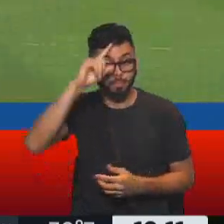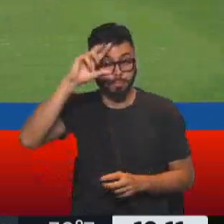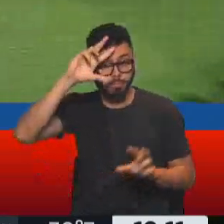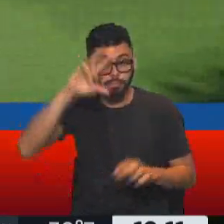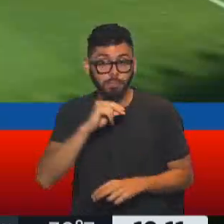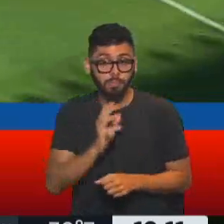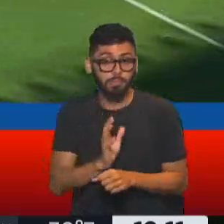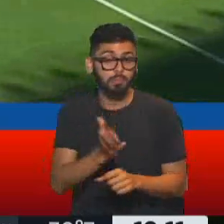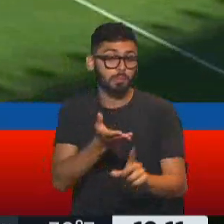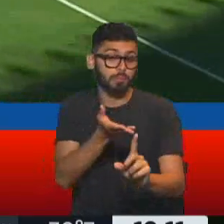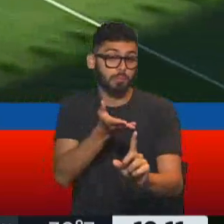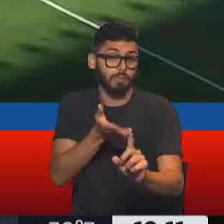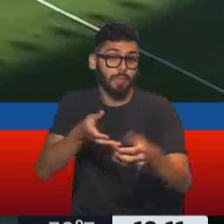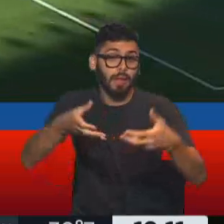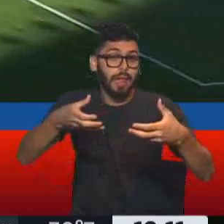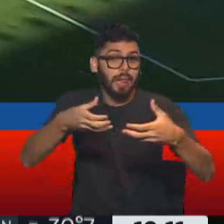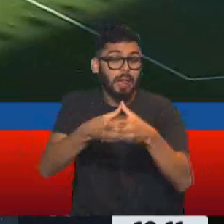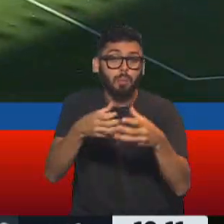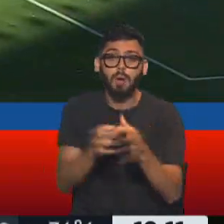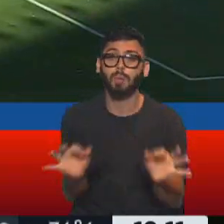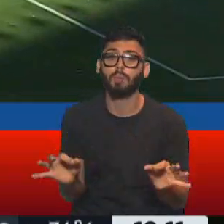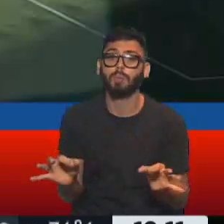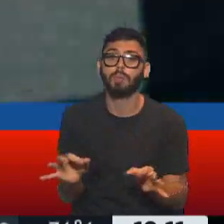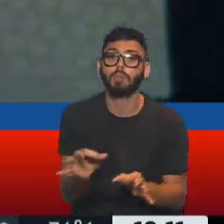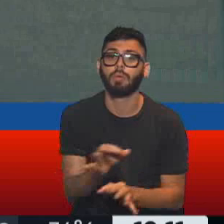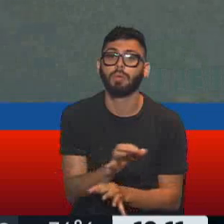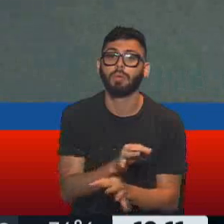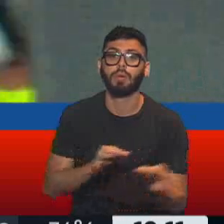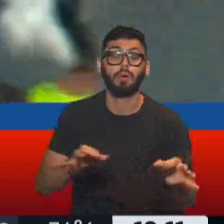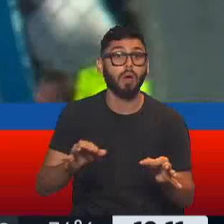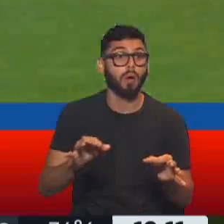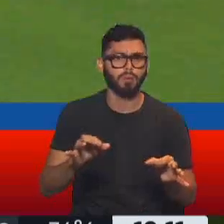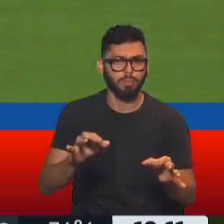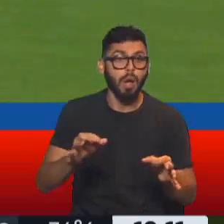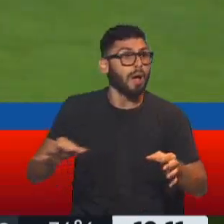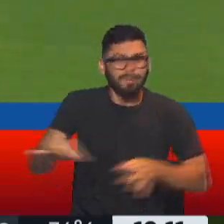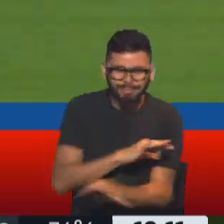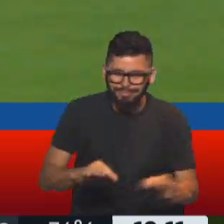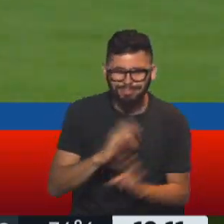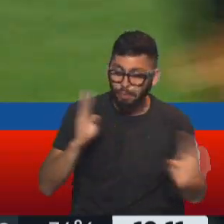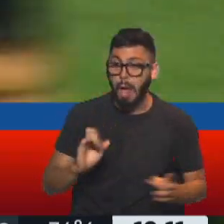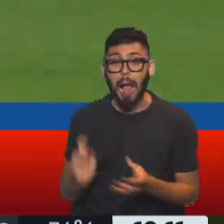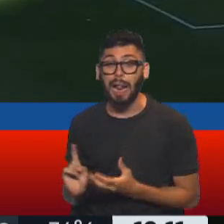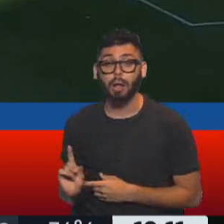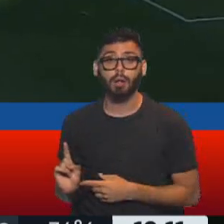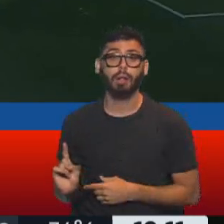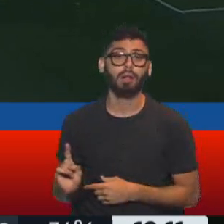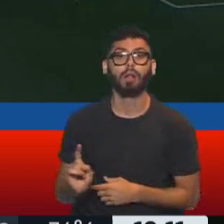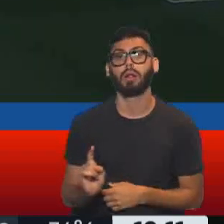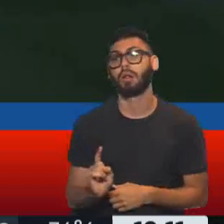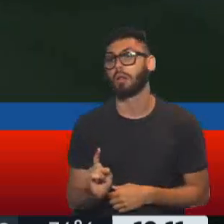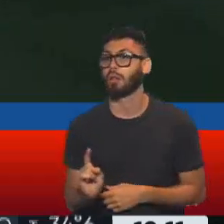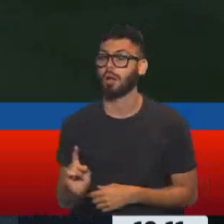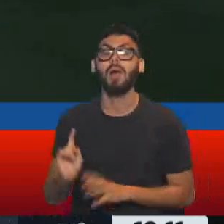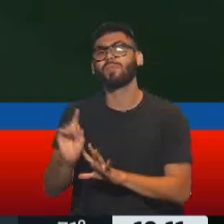iba a un ritmo de sistema de juego y él a otro. Está bárbaro que tenga una calidad suprema